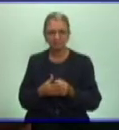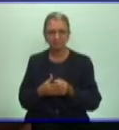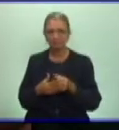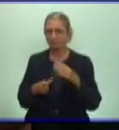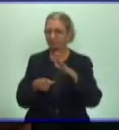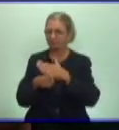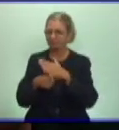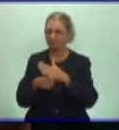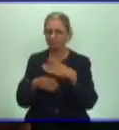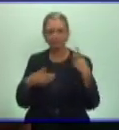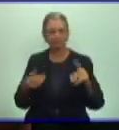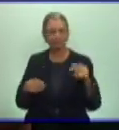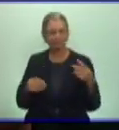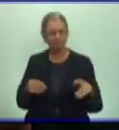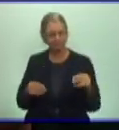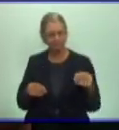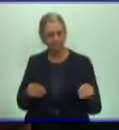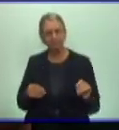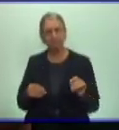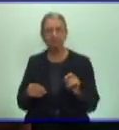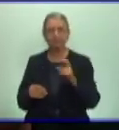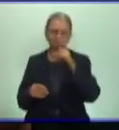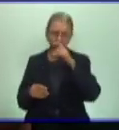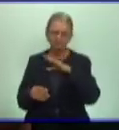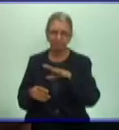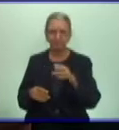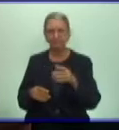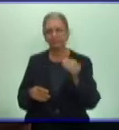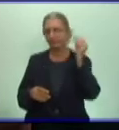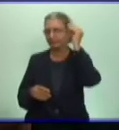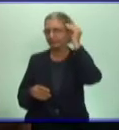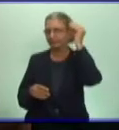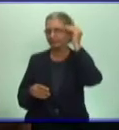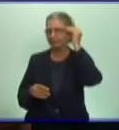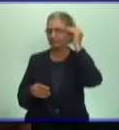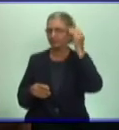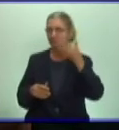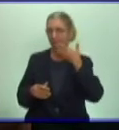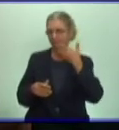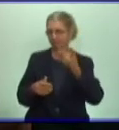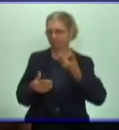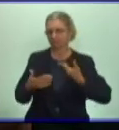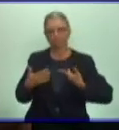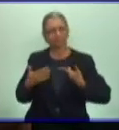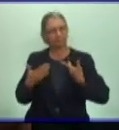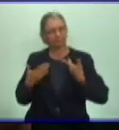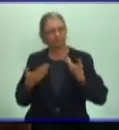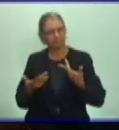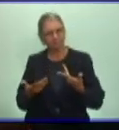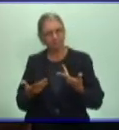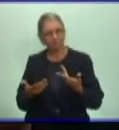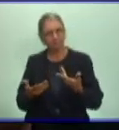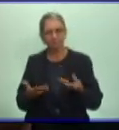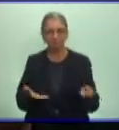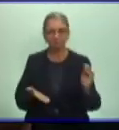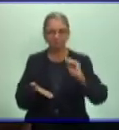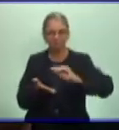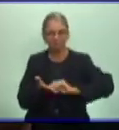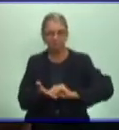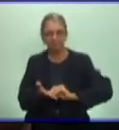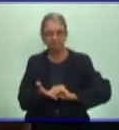diversas actividades hacemos que realmente el niño tenga un aprendizaje rico, un aprendizaje que lo haga para aplicarlo a una